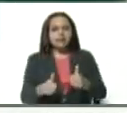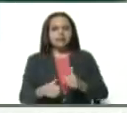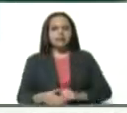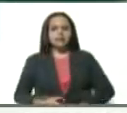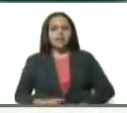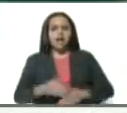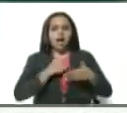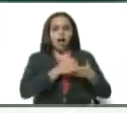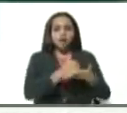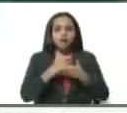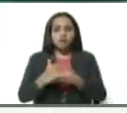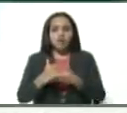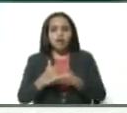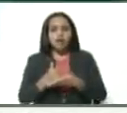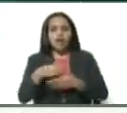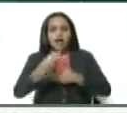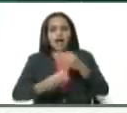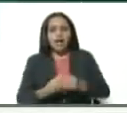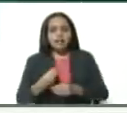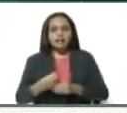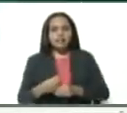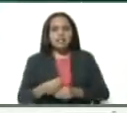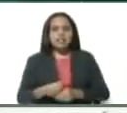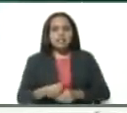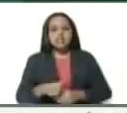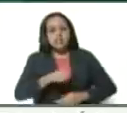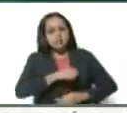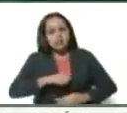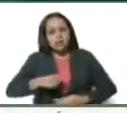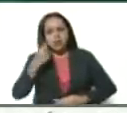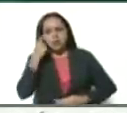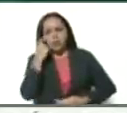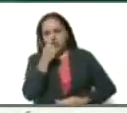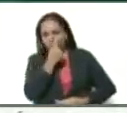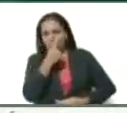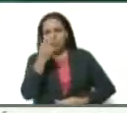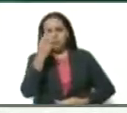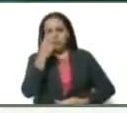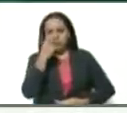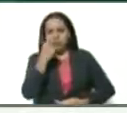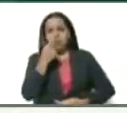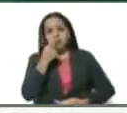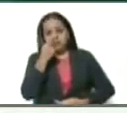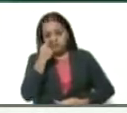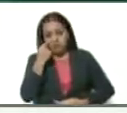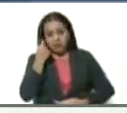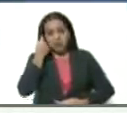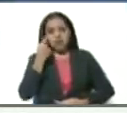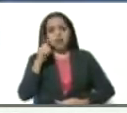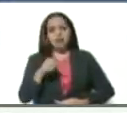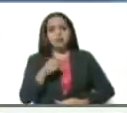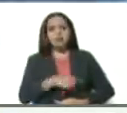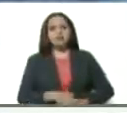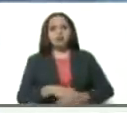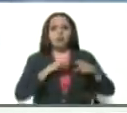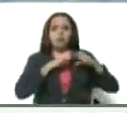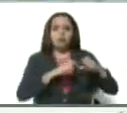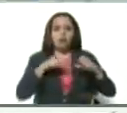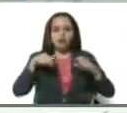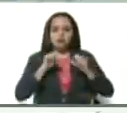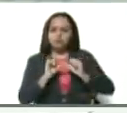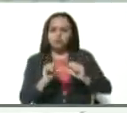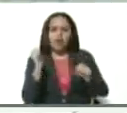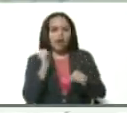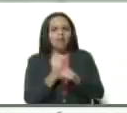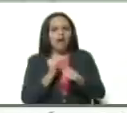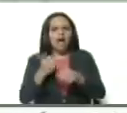de intervenciones quirúrgicas, de cirugía ambulatoria y que vamos a seguir trabajando. Aquí, gracias a los